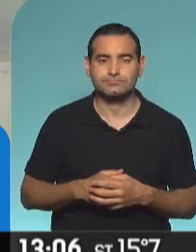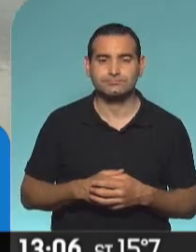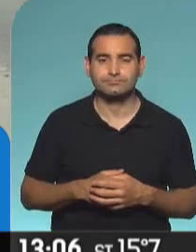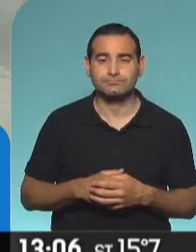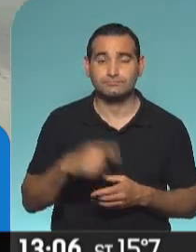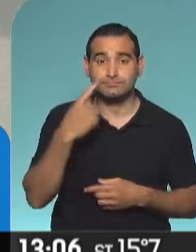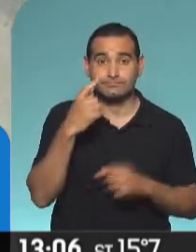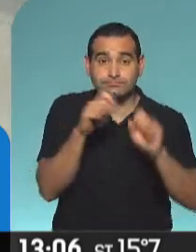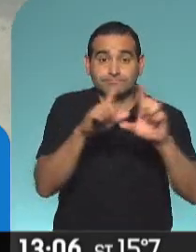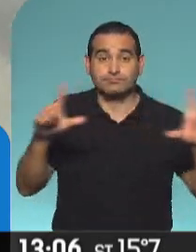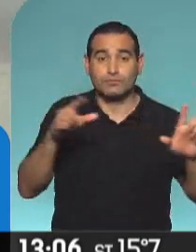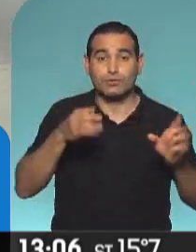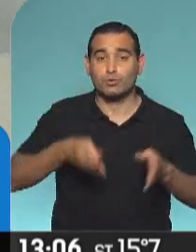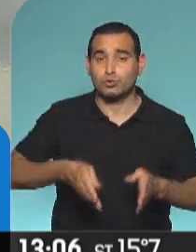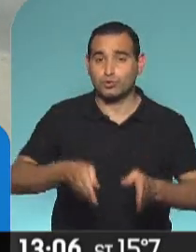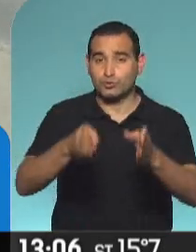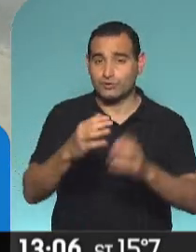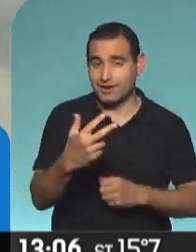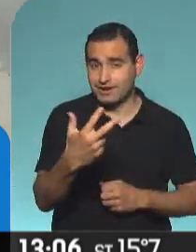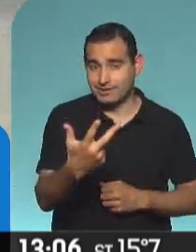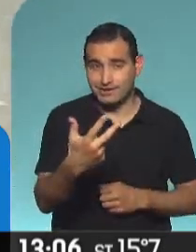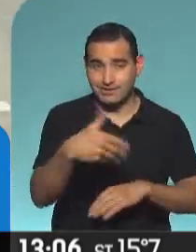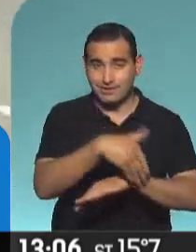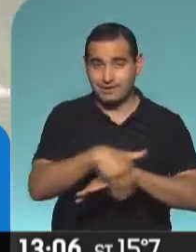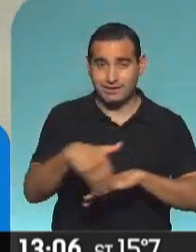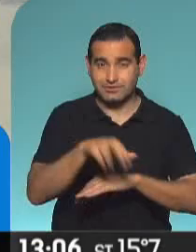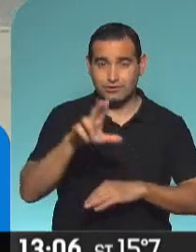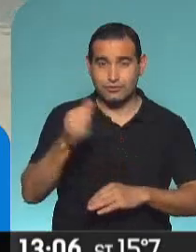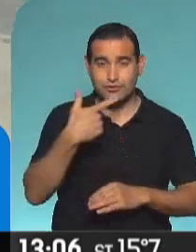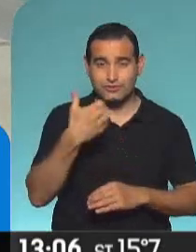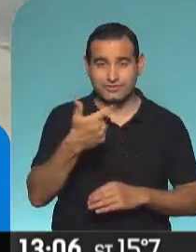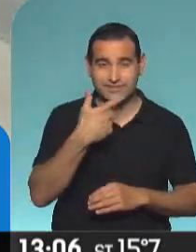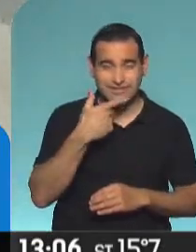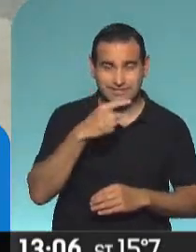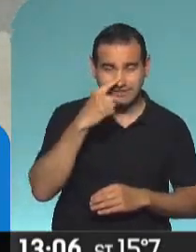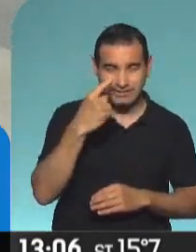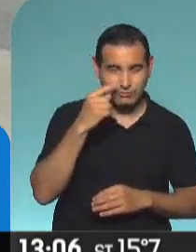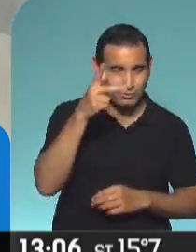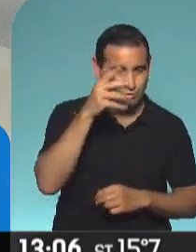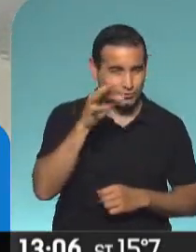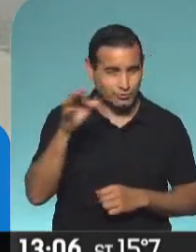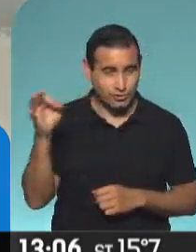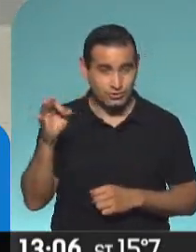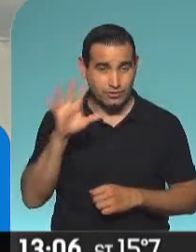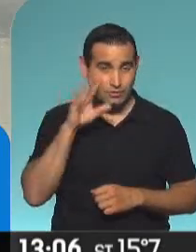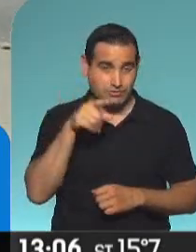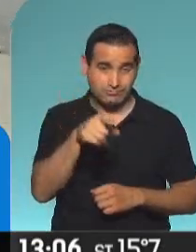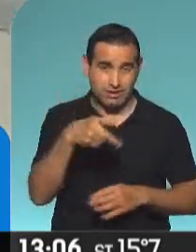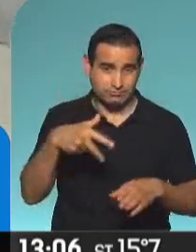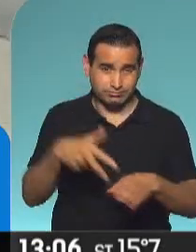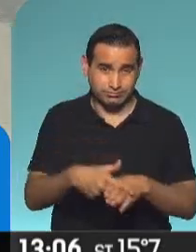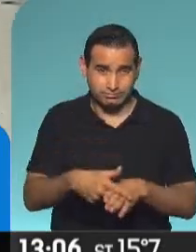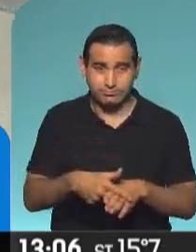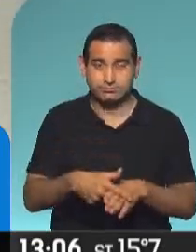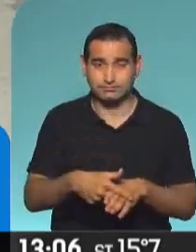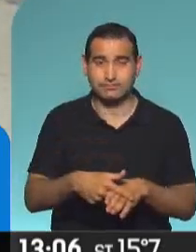Esta es la imagen que muestra la Ruta 3, que muestra la avenida Juan Manuel de Rosas al 7.800. Recordemos que está cortado en este tramo,